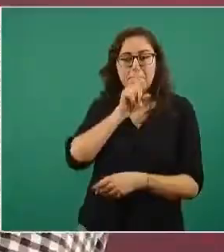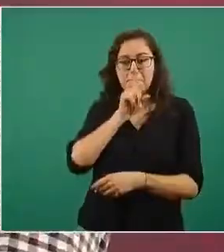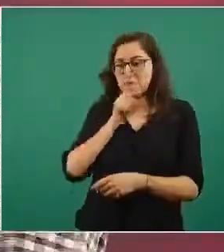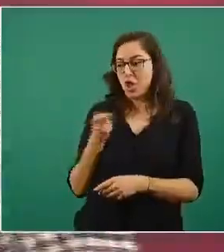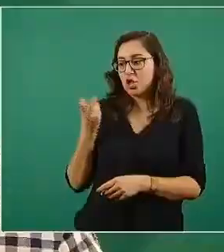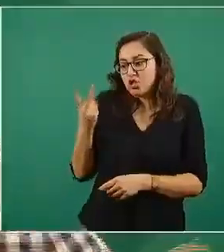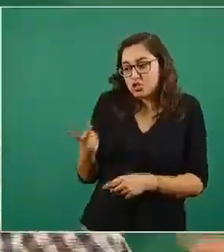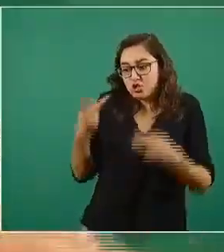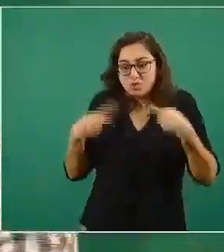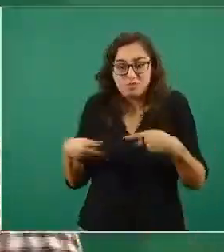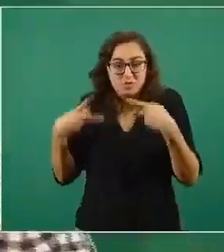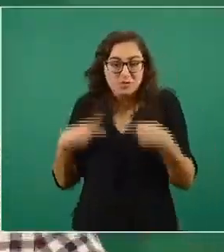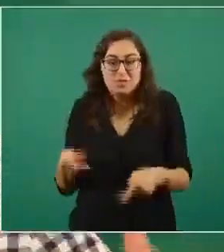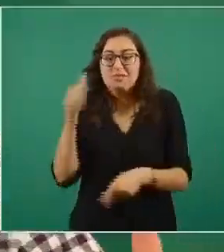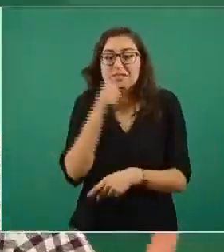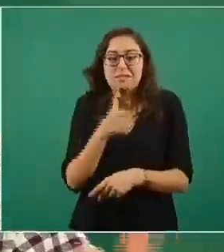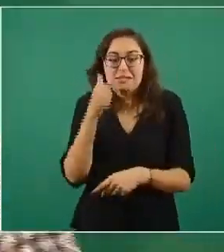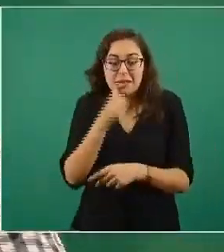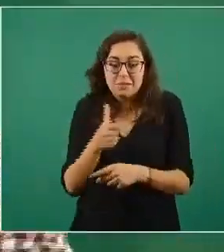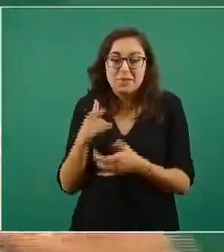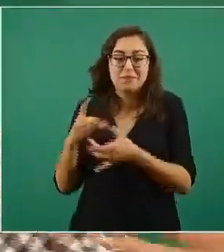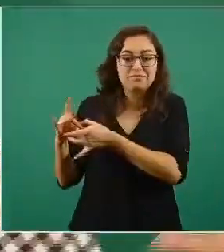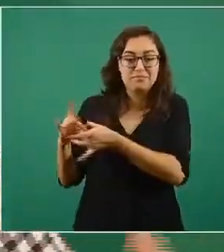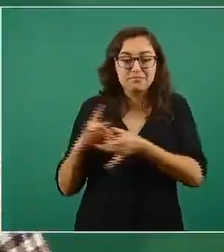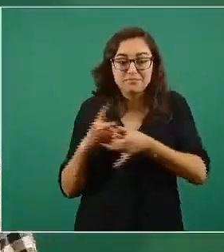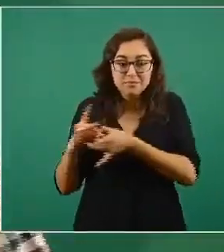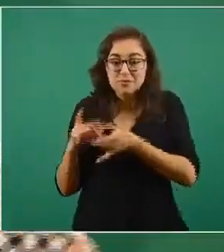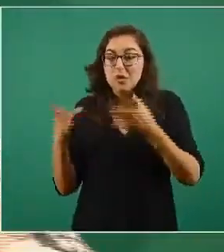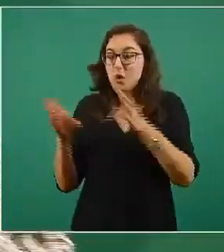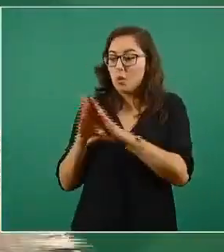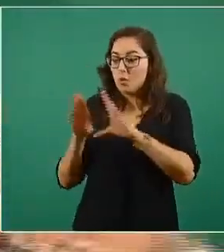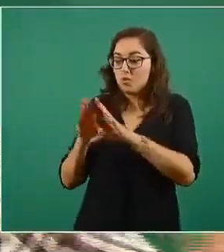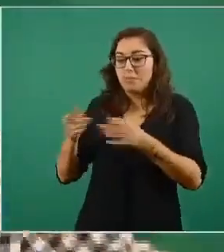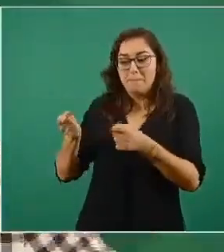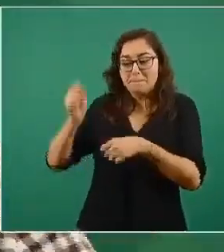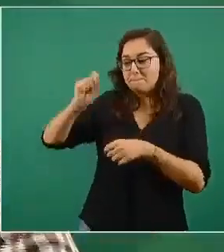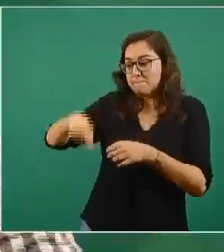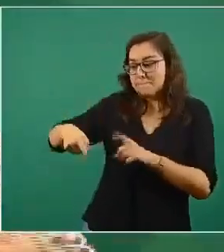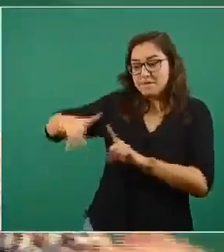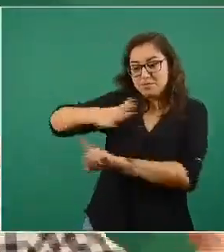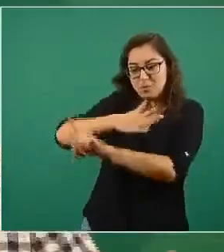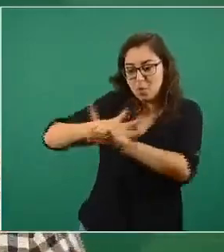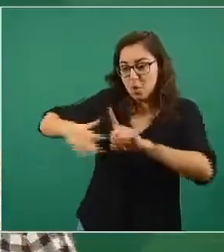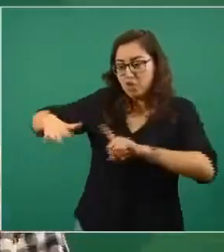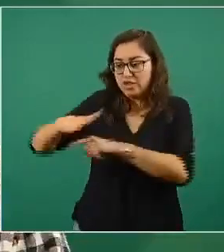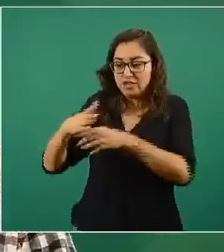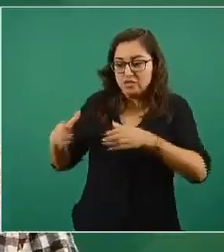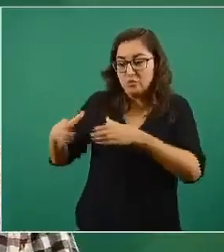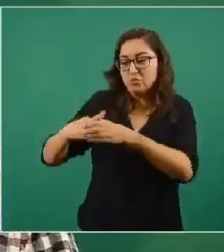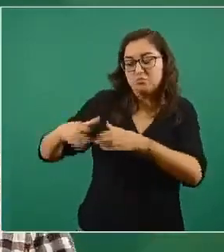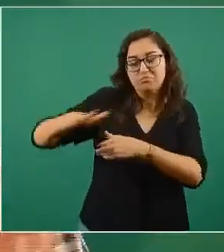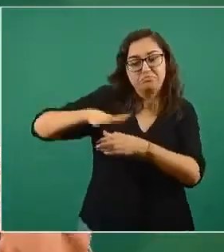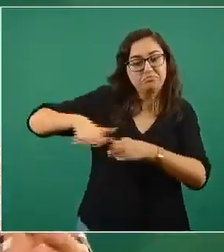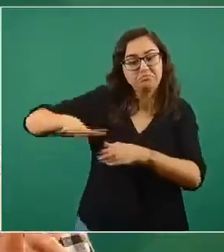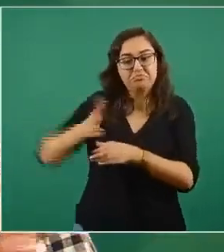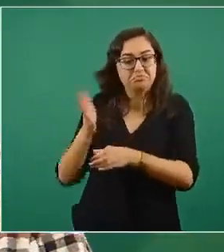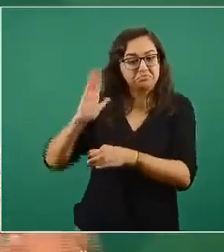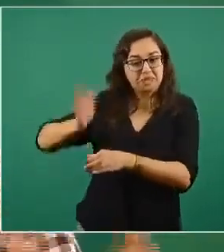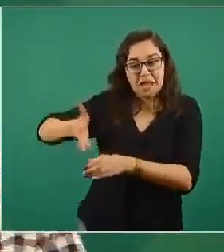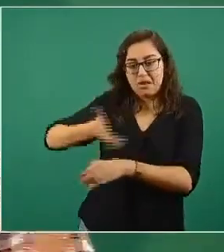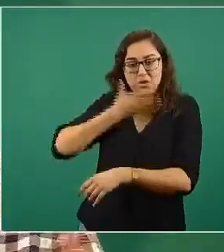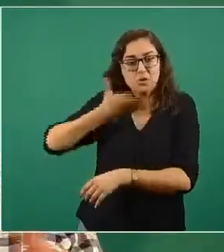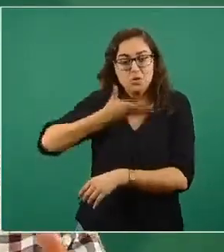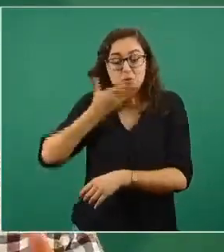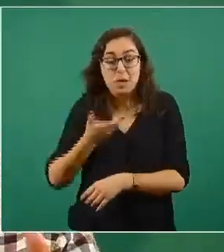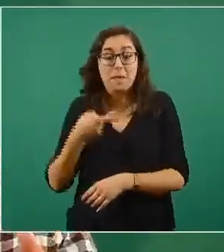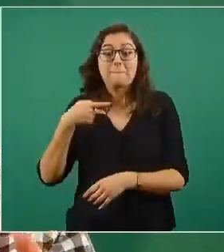ambas personas participan de la misma burbuja de riesgo, es decir, la misma conglomerado social del riesgo. Pero si una de